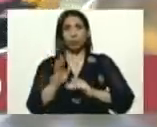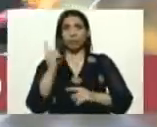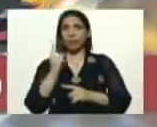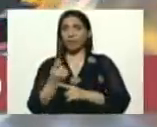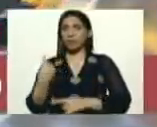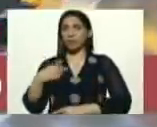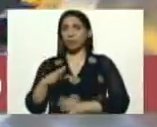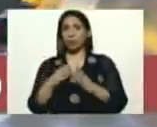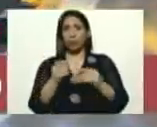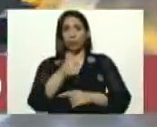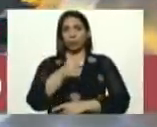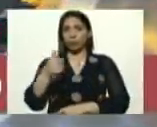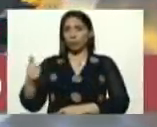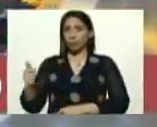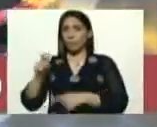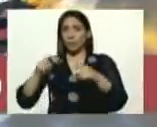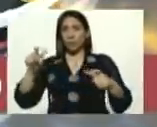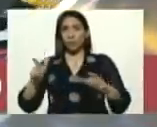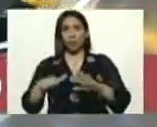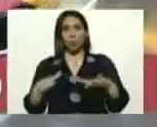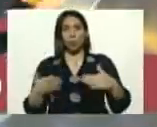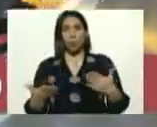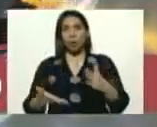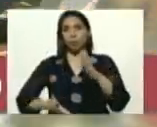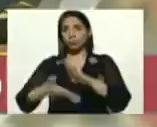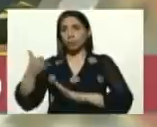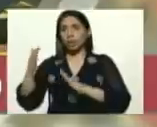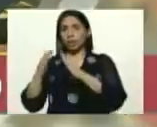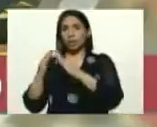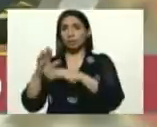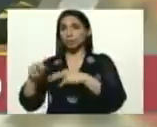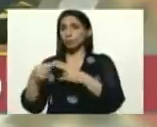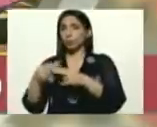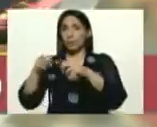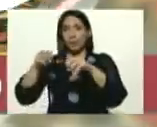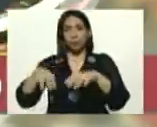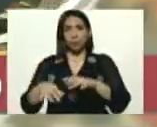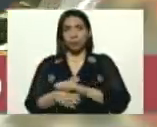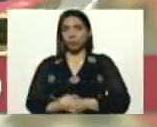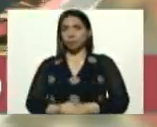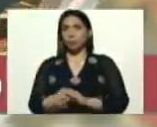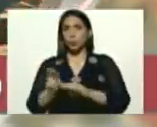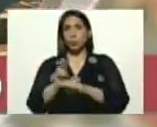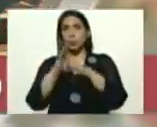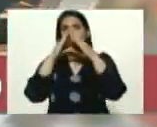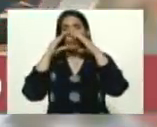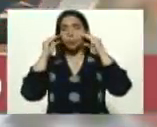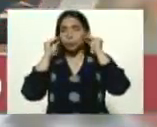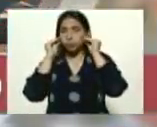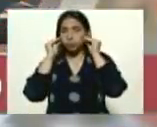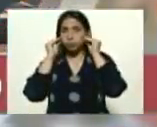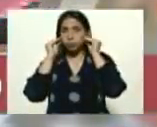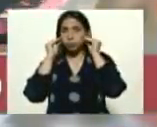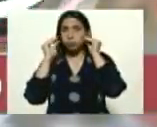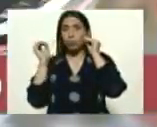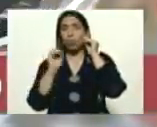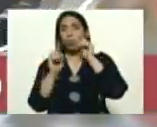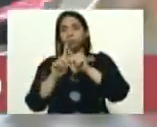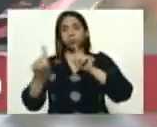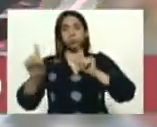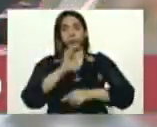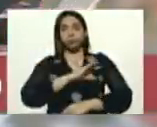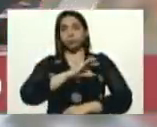deben tener todos los ciudadanos cuando salen de su casa. Nunca abandonar el uso de la mascarilla ni el